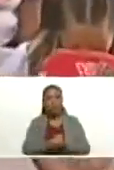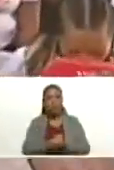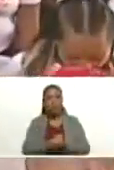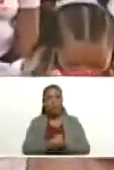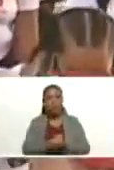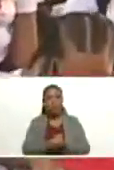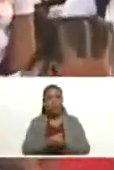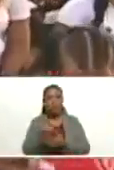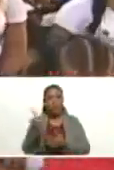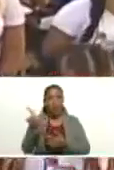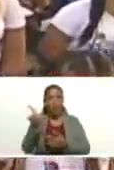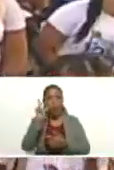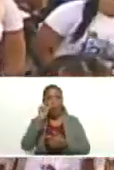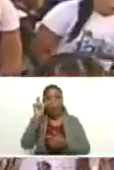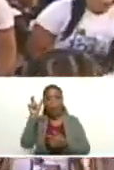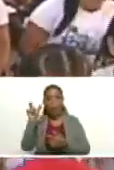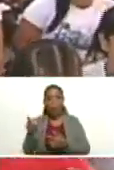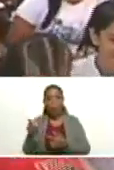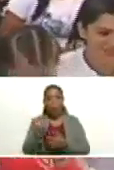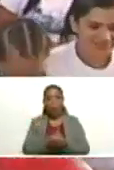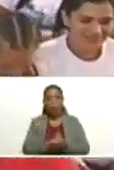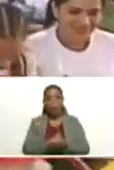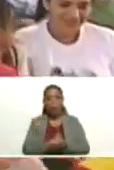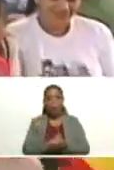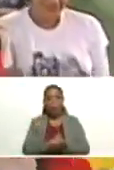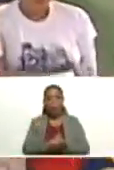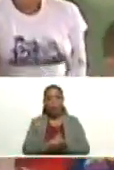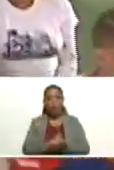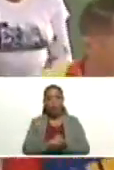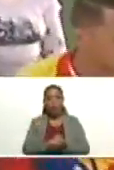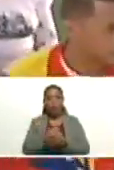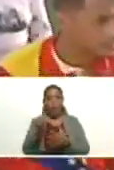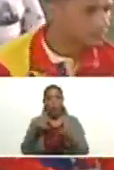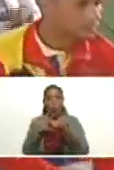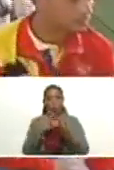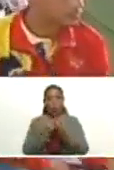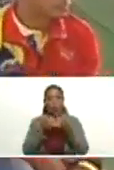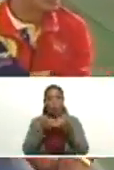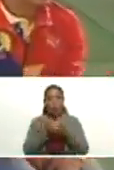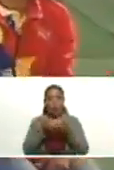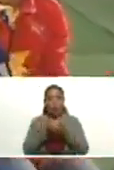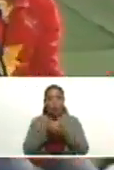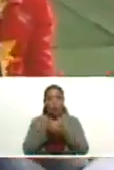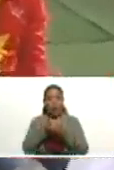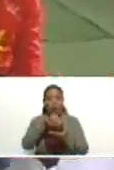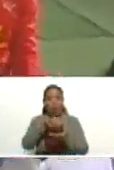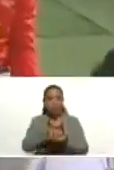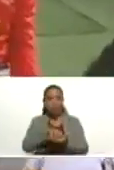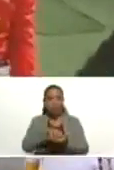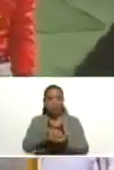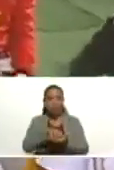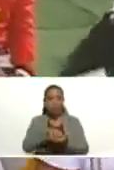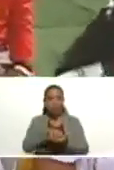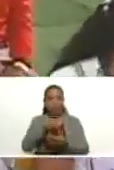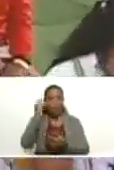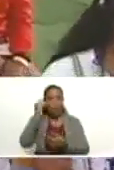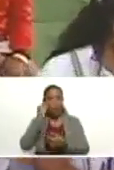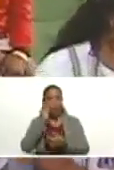está Gilberto Pinto Blanco, junto a el equipo del estado